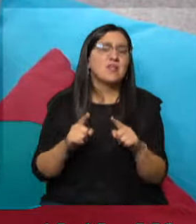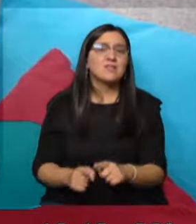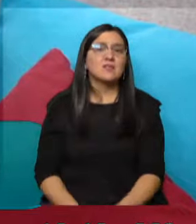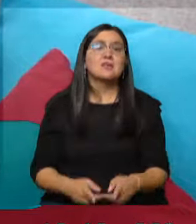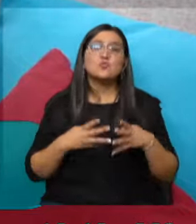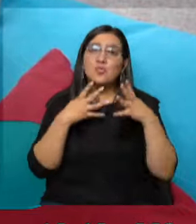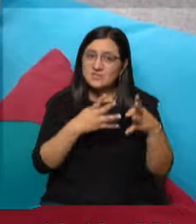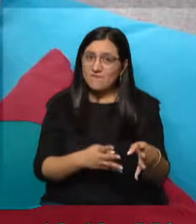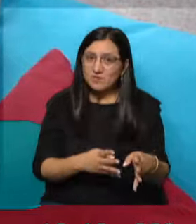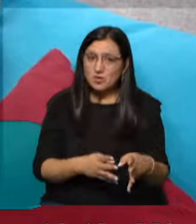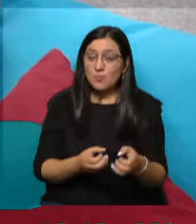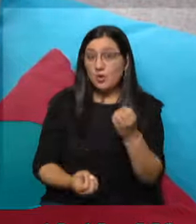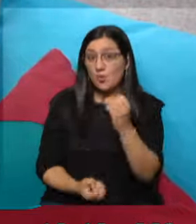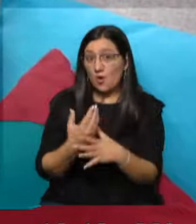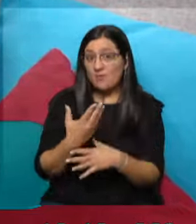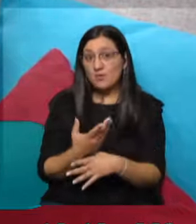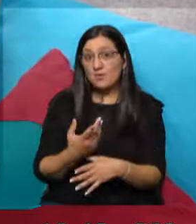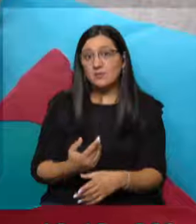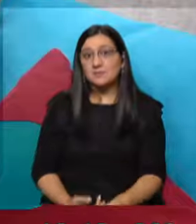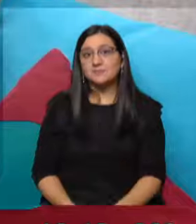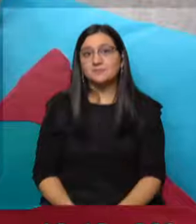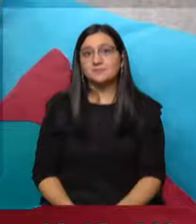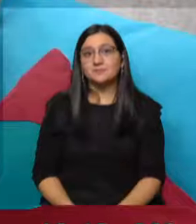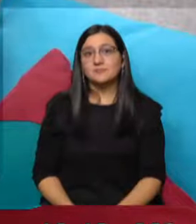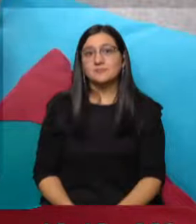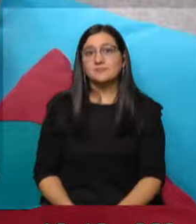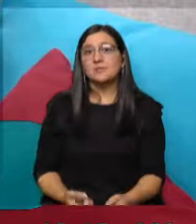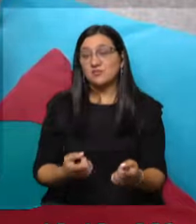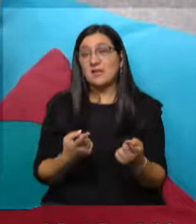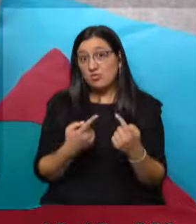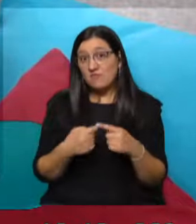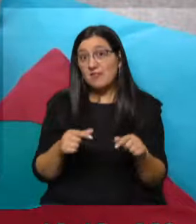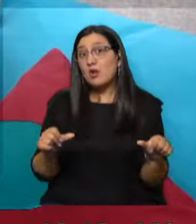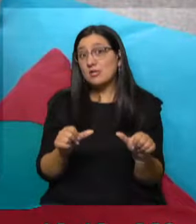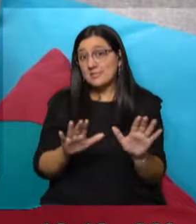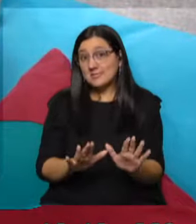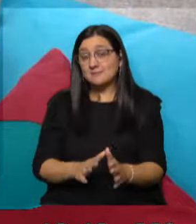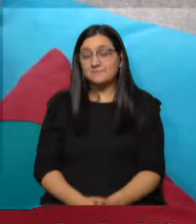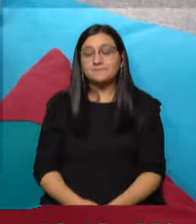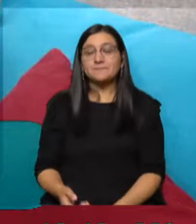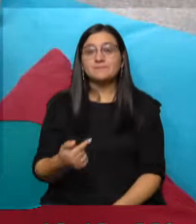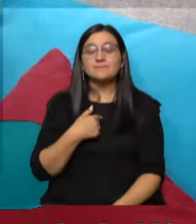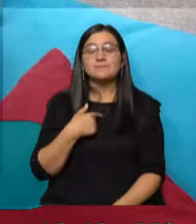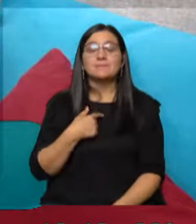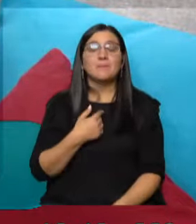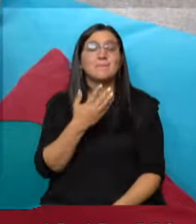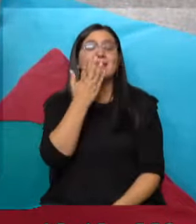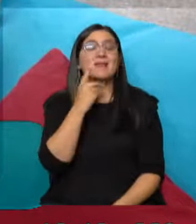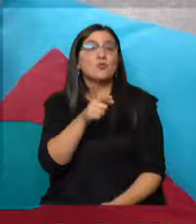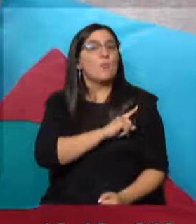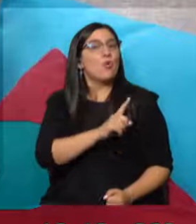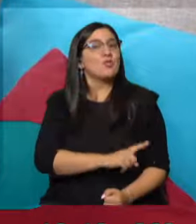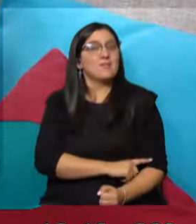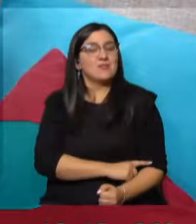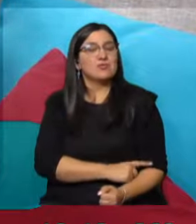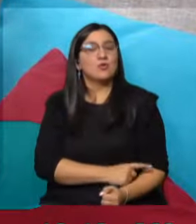un desafío para vos porque es algo nuevo, entonces sale algo diferente a lo que hacías. Sí. Está bueno. Yo celebro tu empoderamiento, eso que decís que